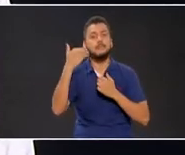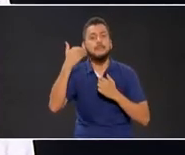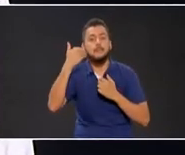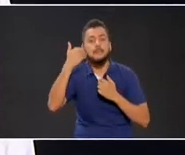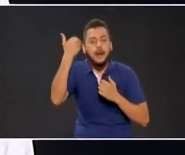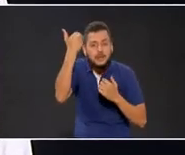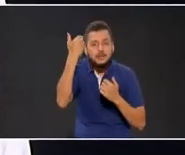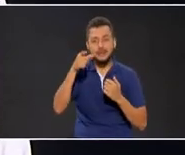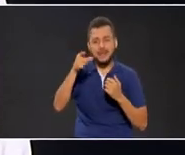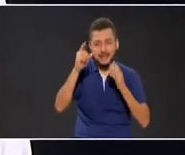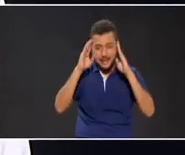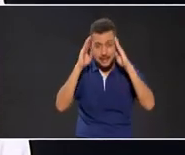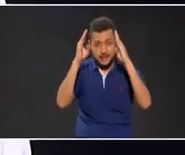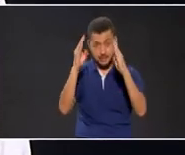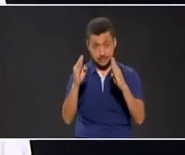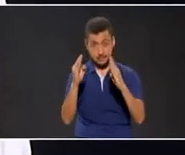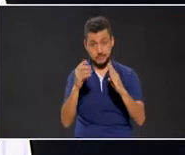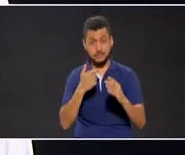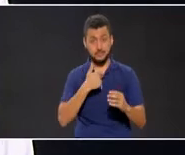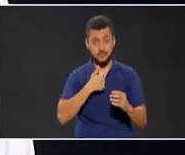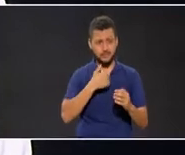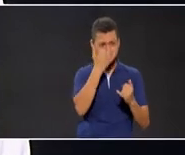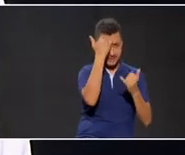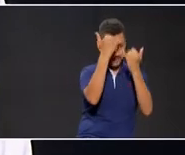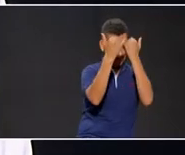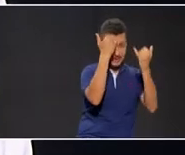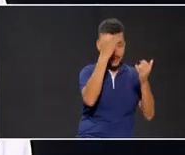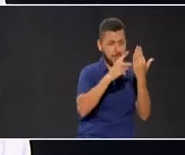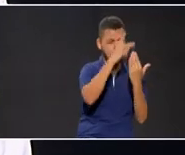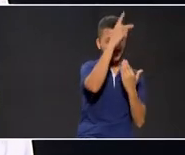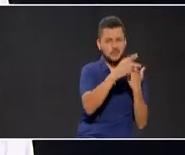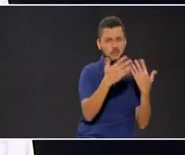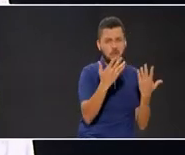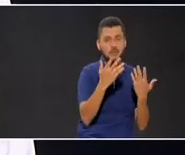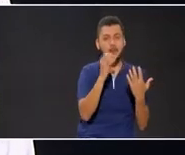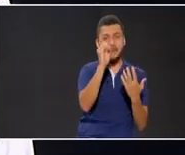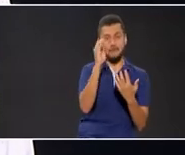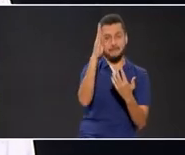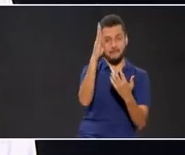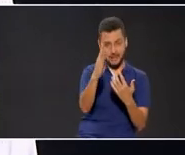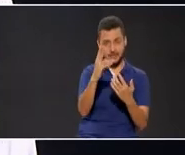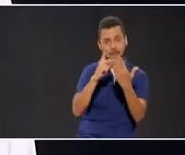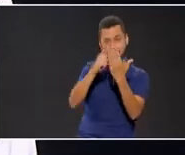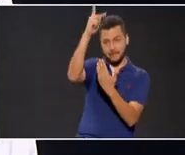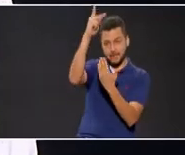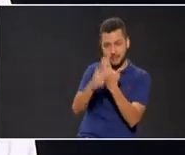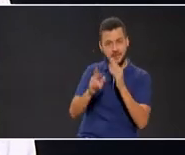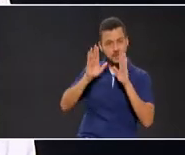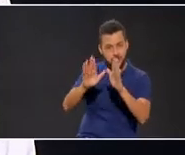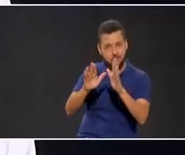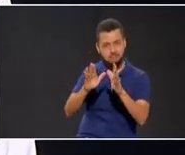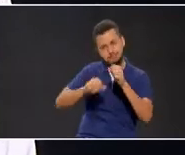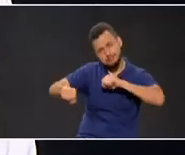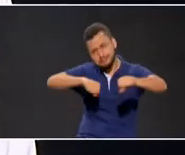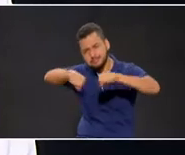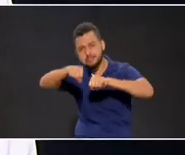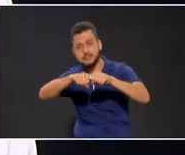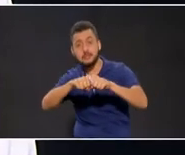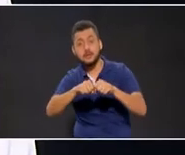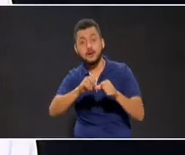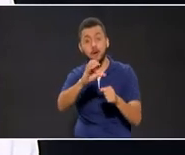emprendimientos que tienen que ver con el banco público de proyectos y emprendimientos y lo otro es cómo lograr que muchos de ellos son